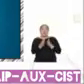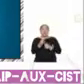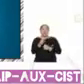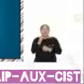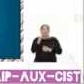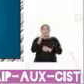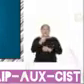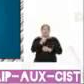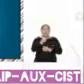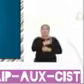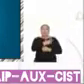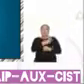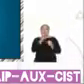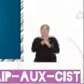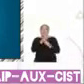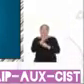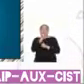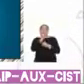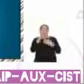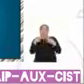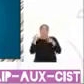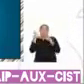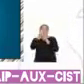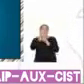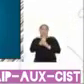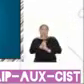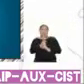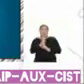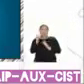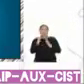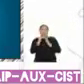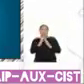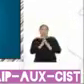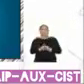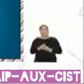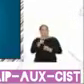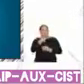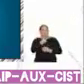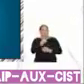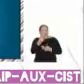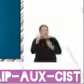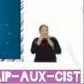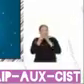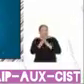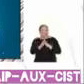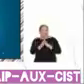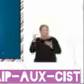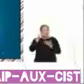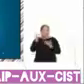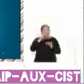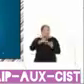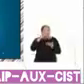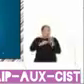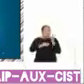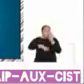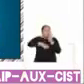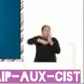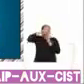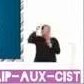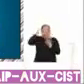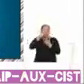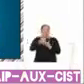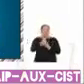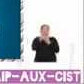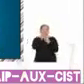¿Te gustaría tener tu propia casa? Además, estudiar más y alcanzar un mayor nivel educativo te puede